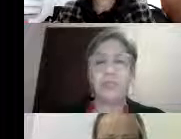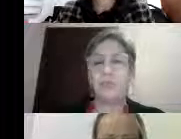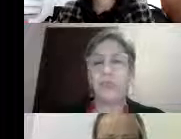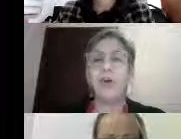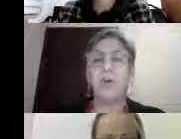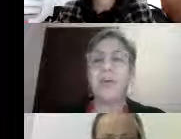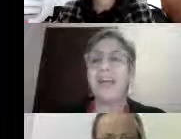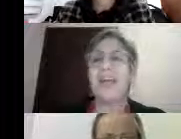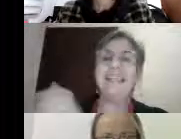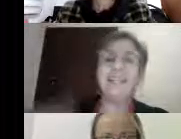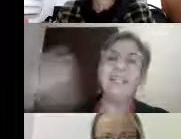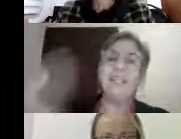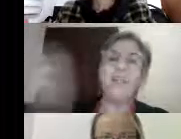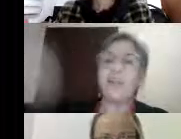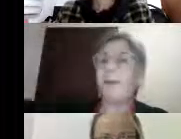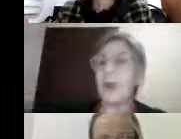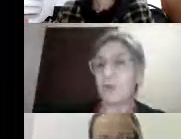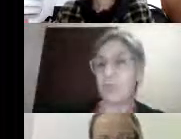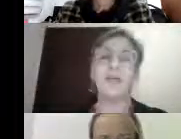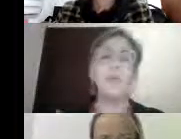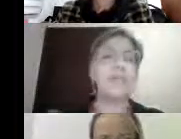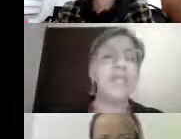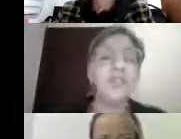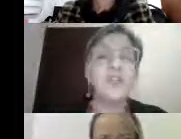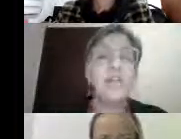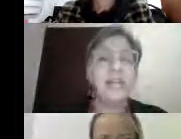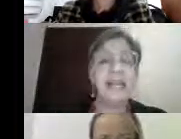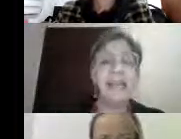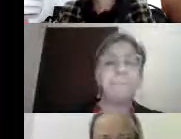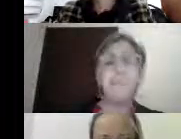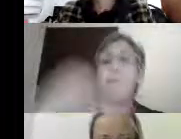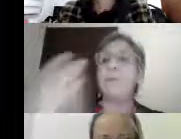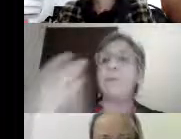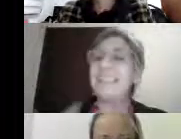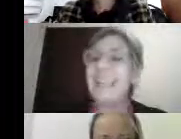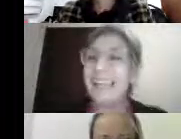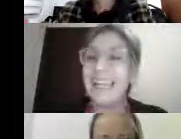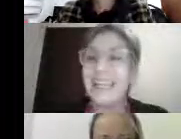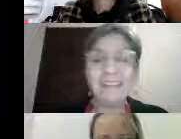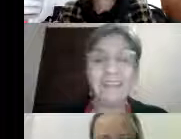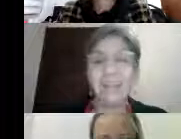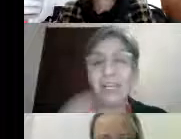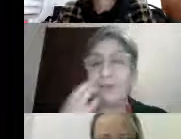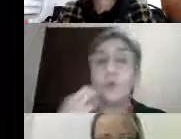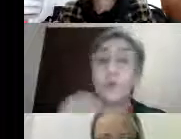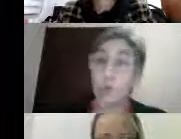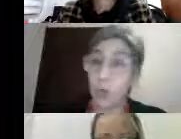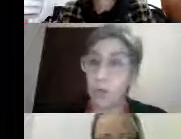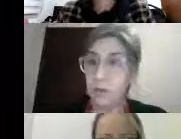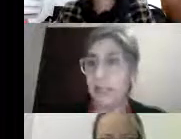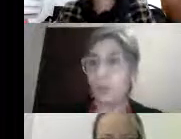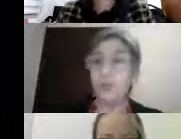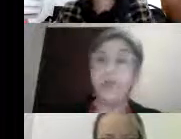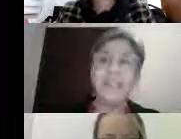Este es un trabajo que muestra de distintos trabajos en Estados Unidos el porcentaje de